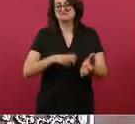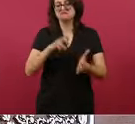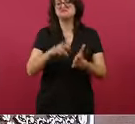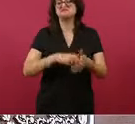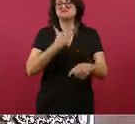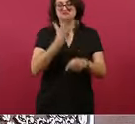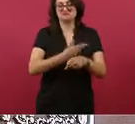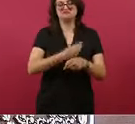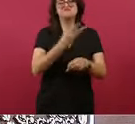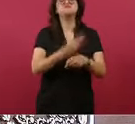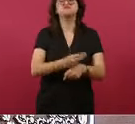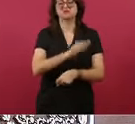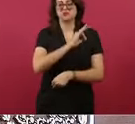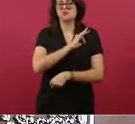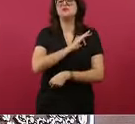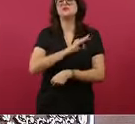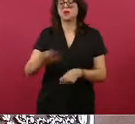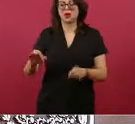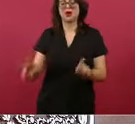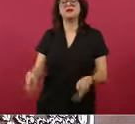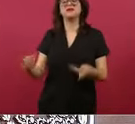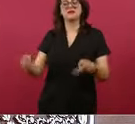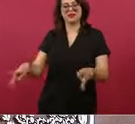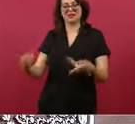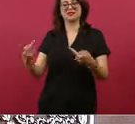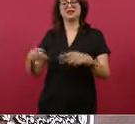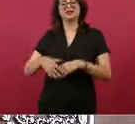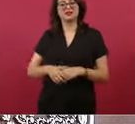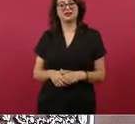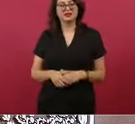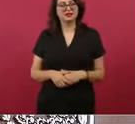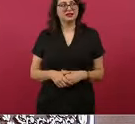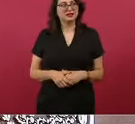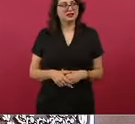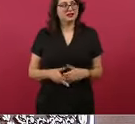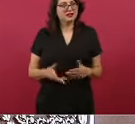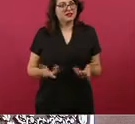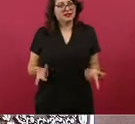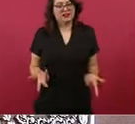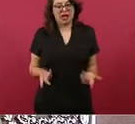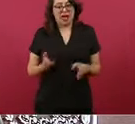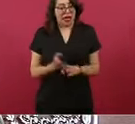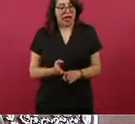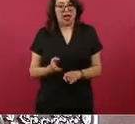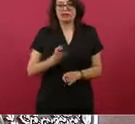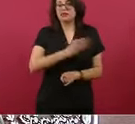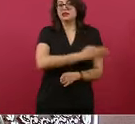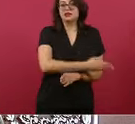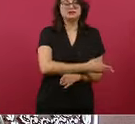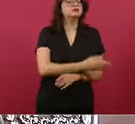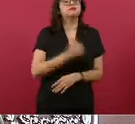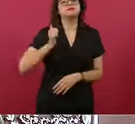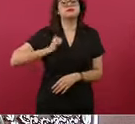ejidales al mercado. Antes no se podían vender las tierras ejidales,